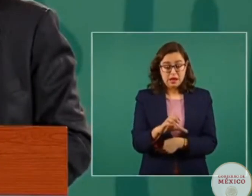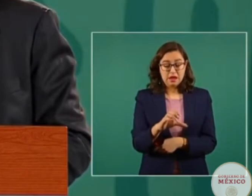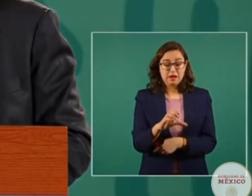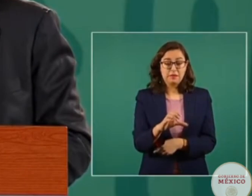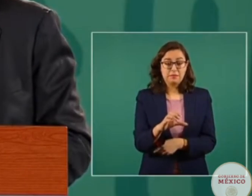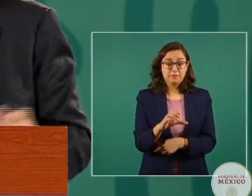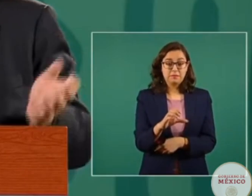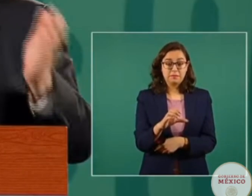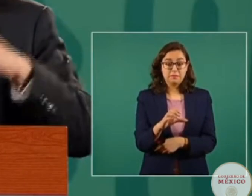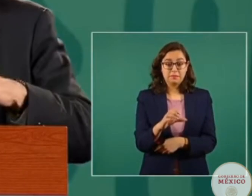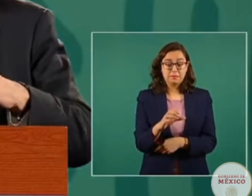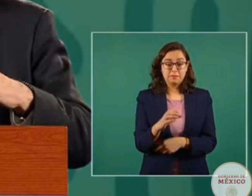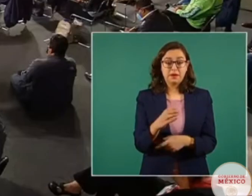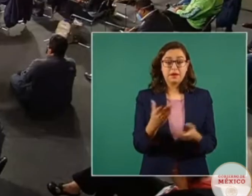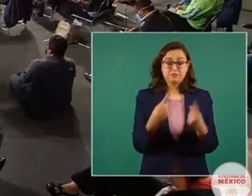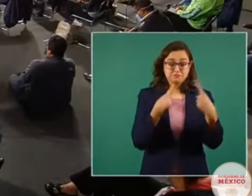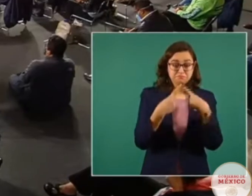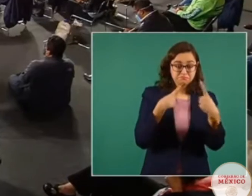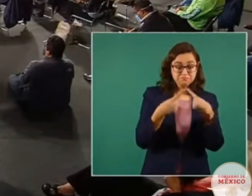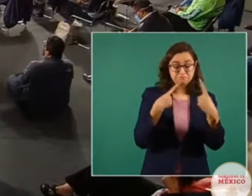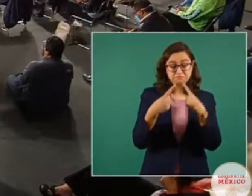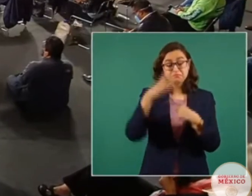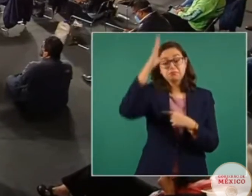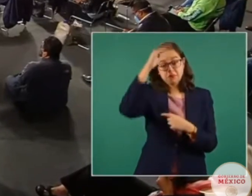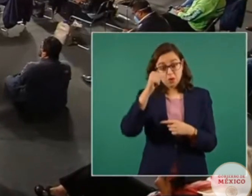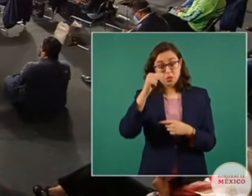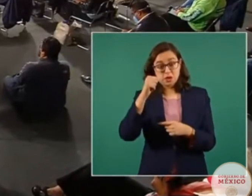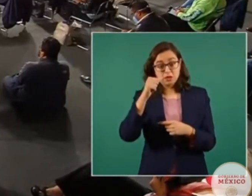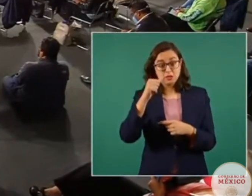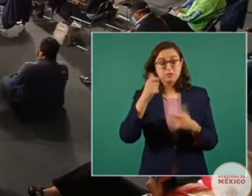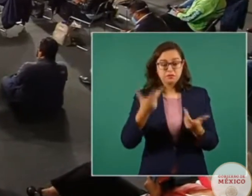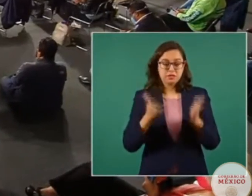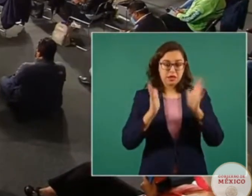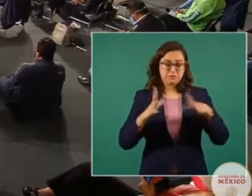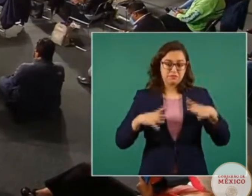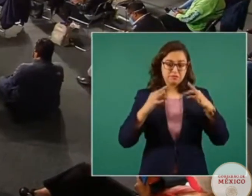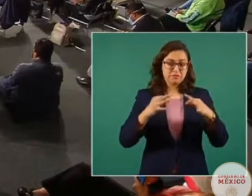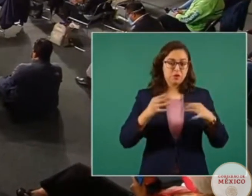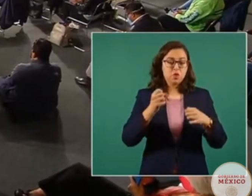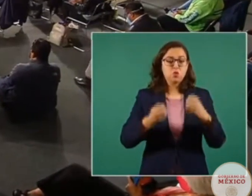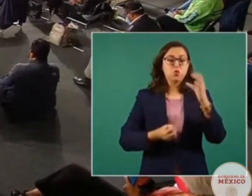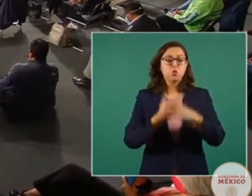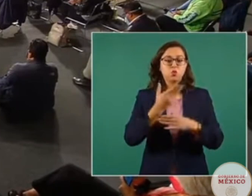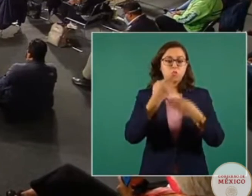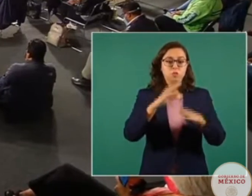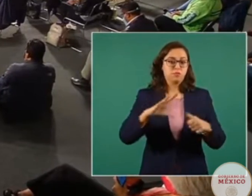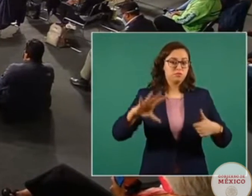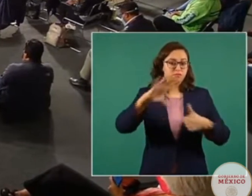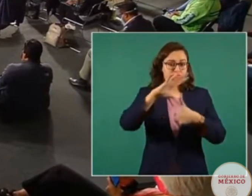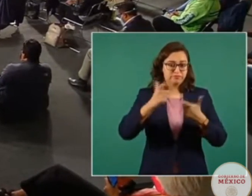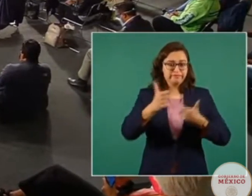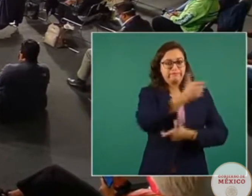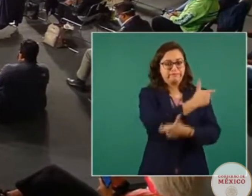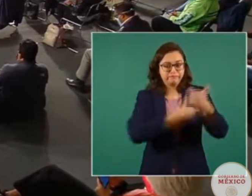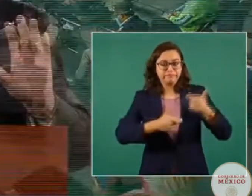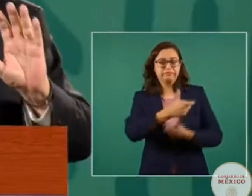de Libre Comercio, su nueva versión. Se acordó que se va a fondear, pero vamos a ver esto en el marco de esa